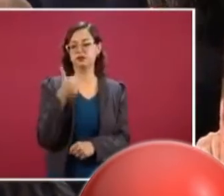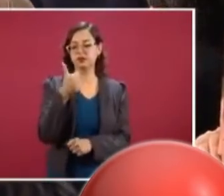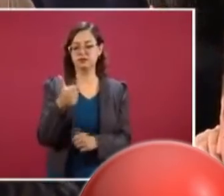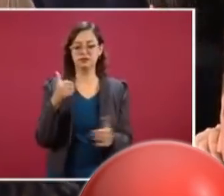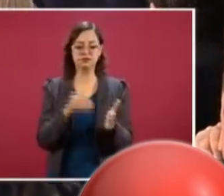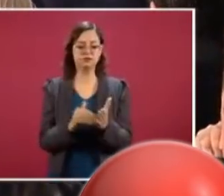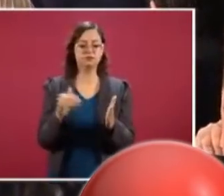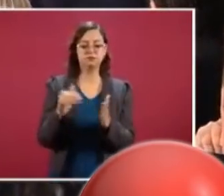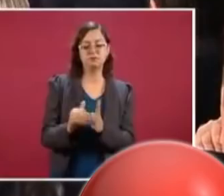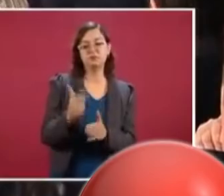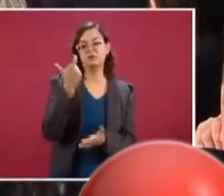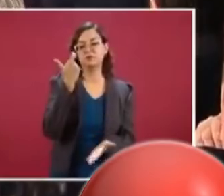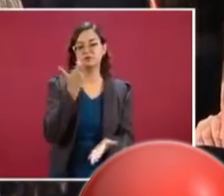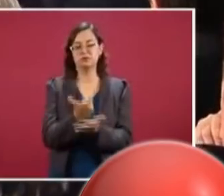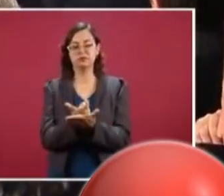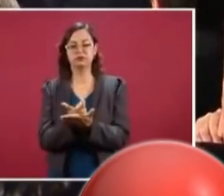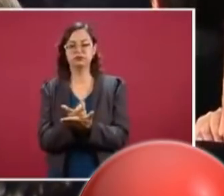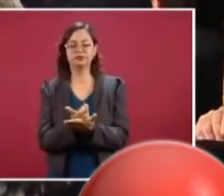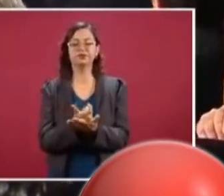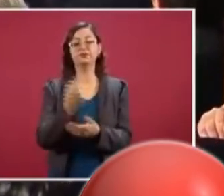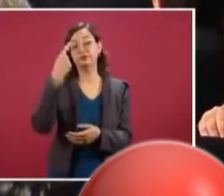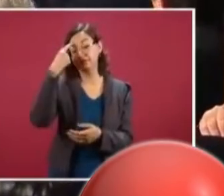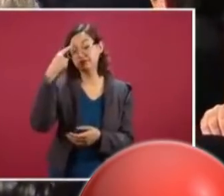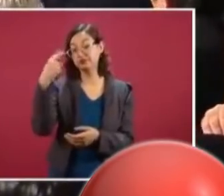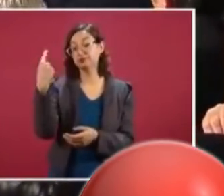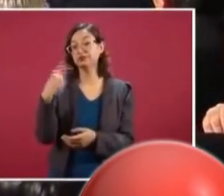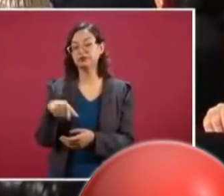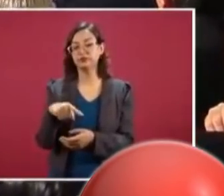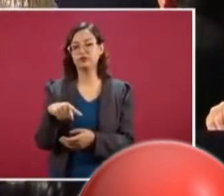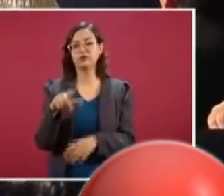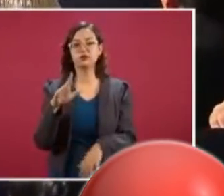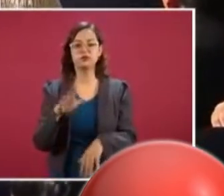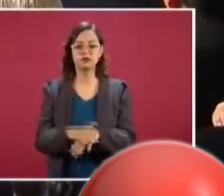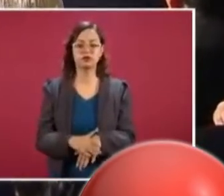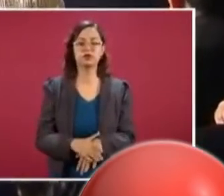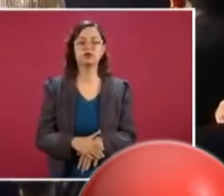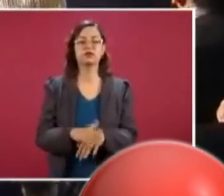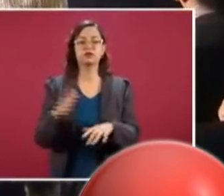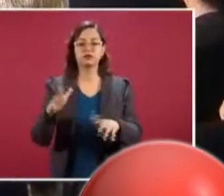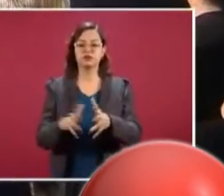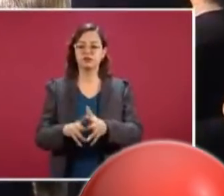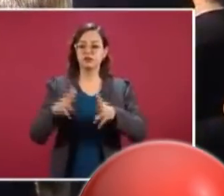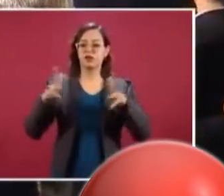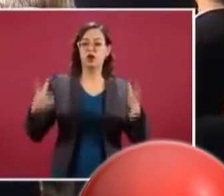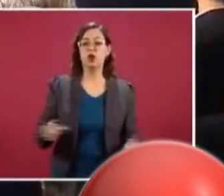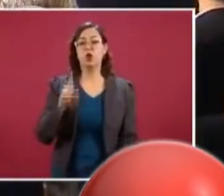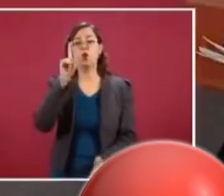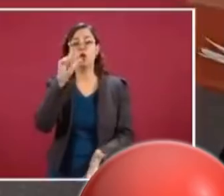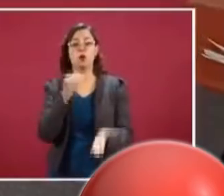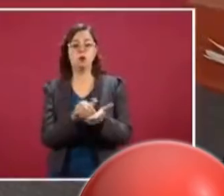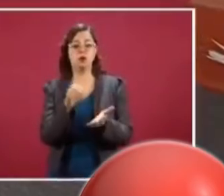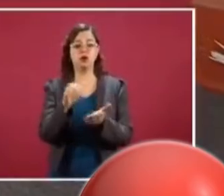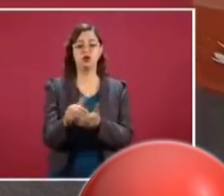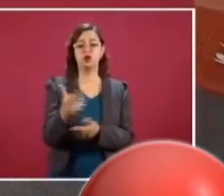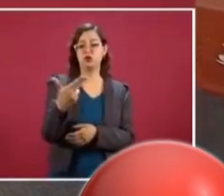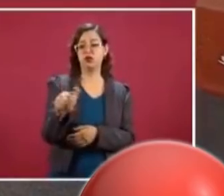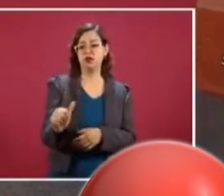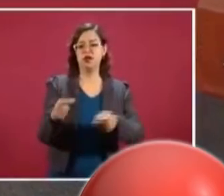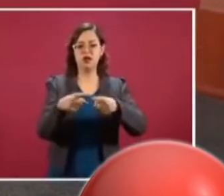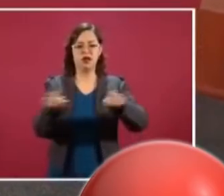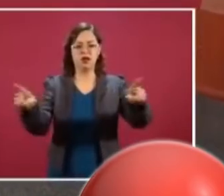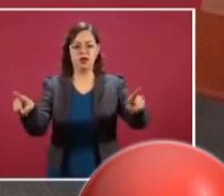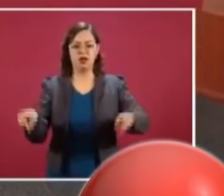pesos, para aumentar a 1,000,000 de hectáreas de siembra